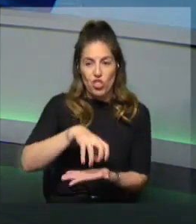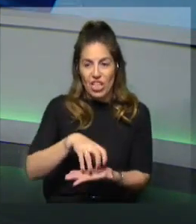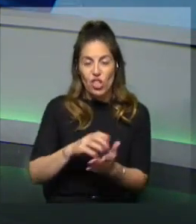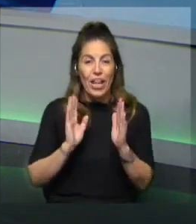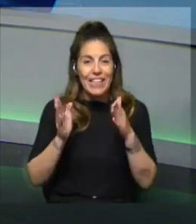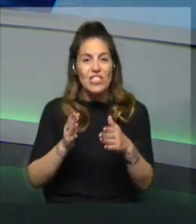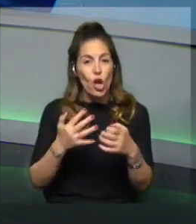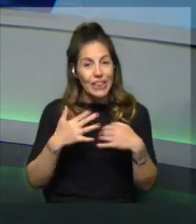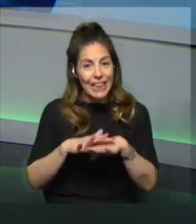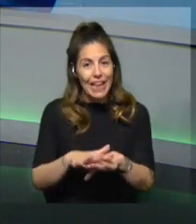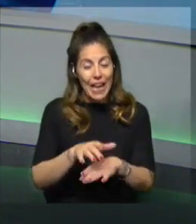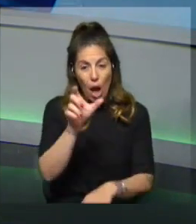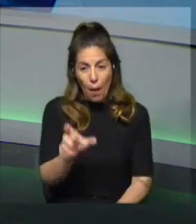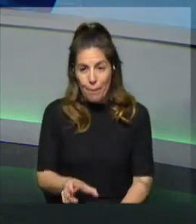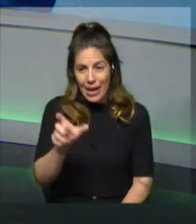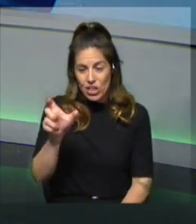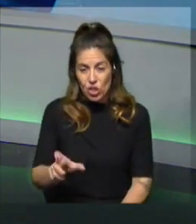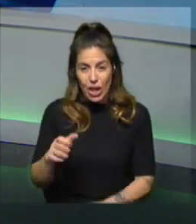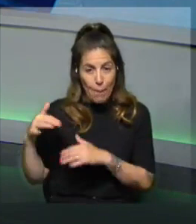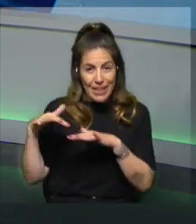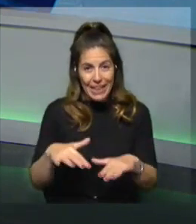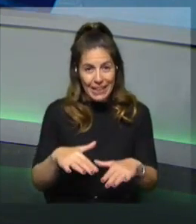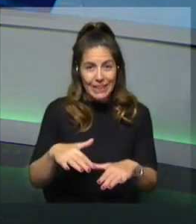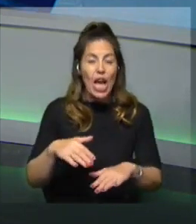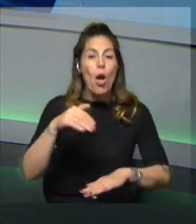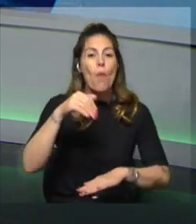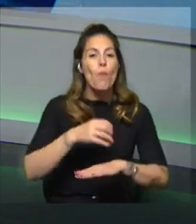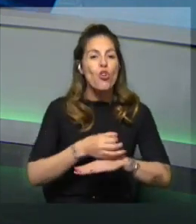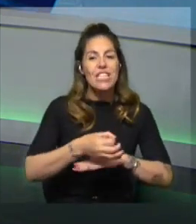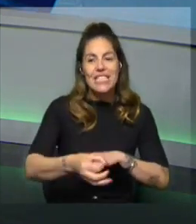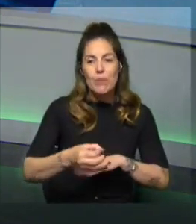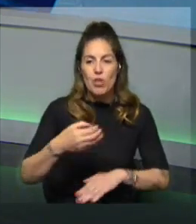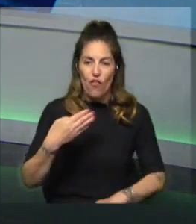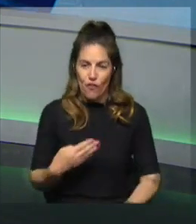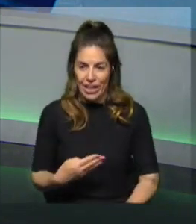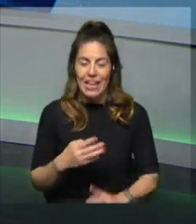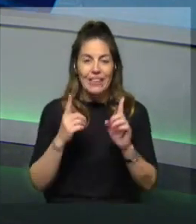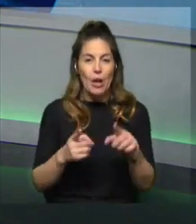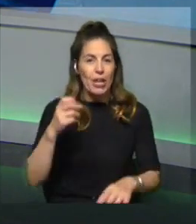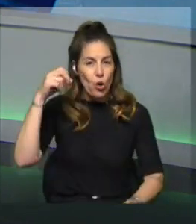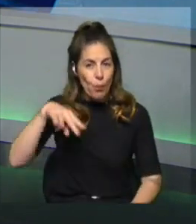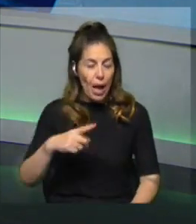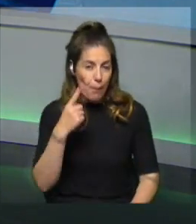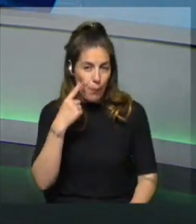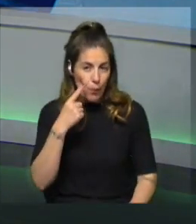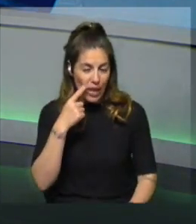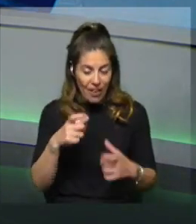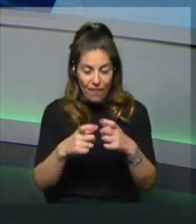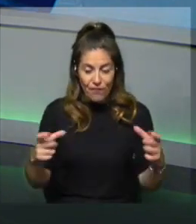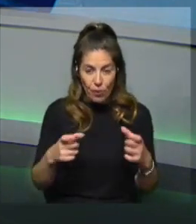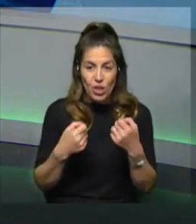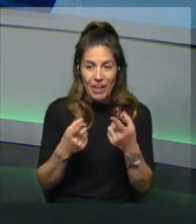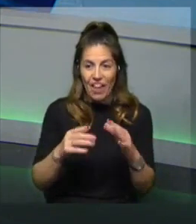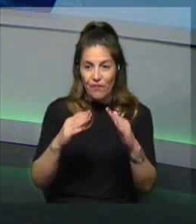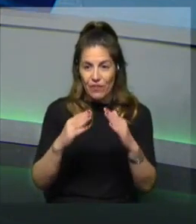personas migrantes en la zona del municipio B. Además, se destacó que se implementa un plan piloto de vouchers para viviendas